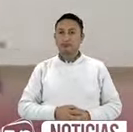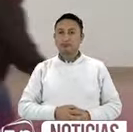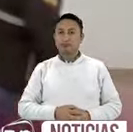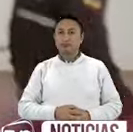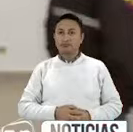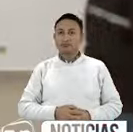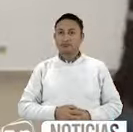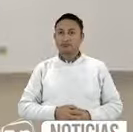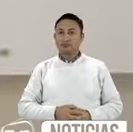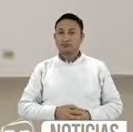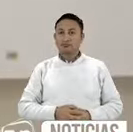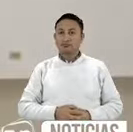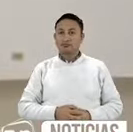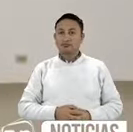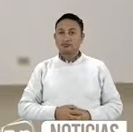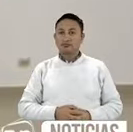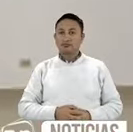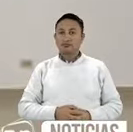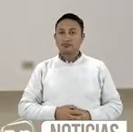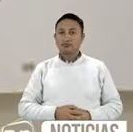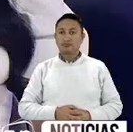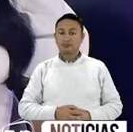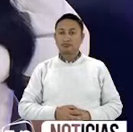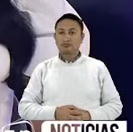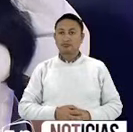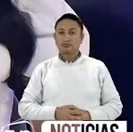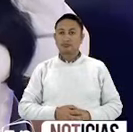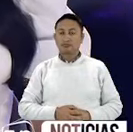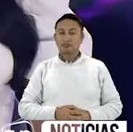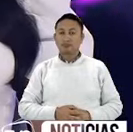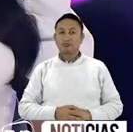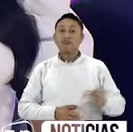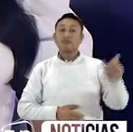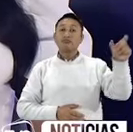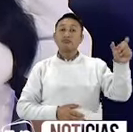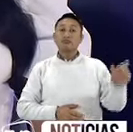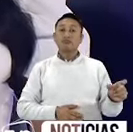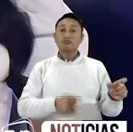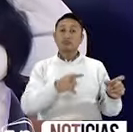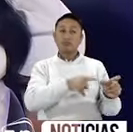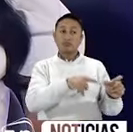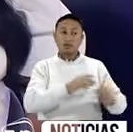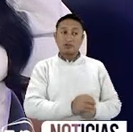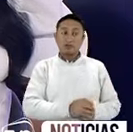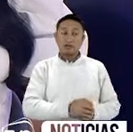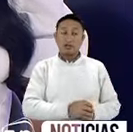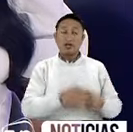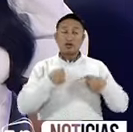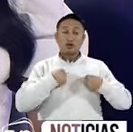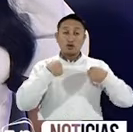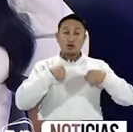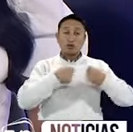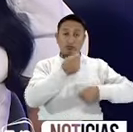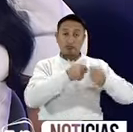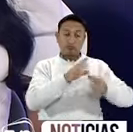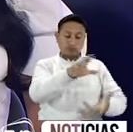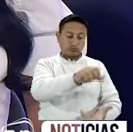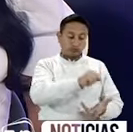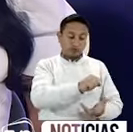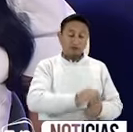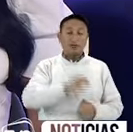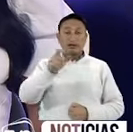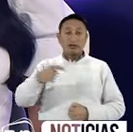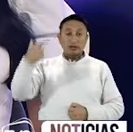En Quito informó Iván Casamén. Un ciudadano que estaba retirando ropa de una lavandería fue asaltado